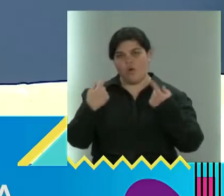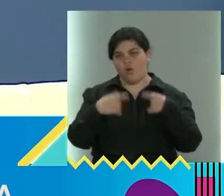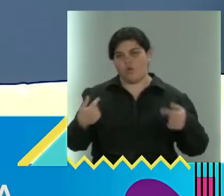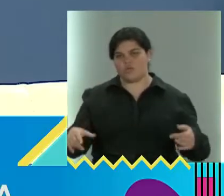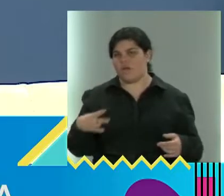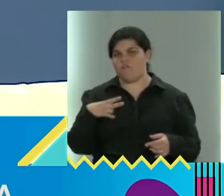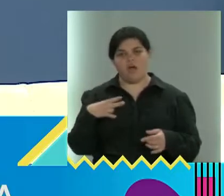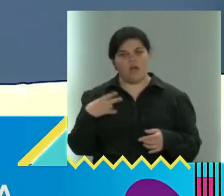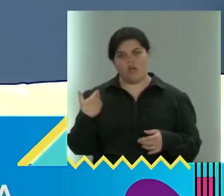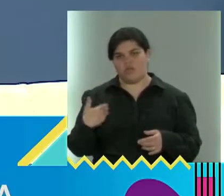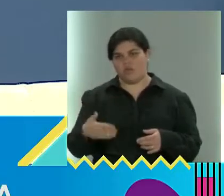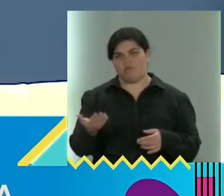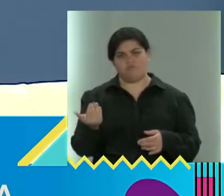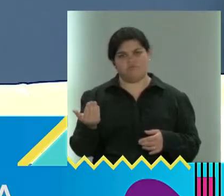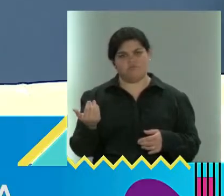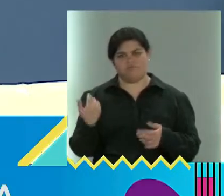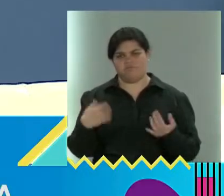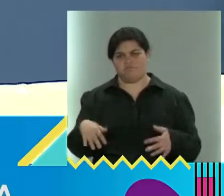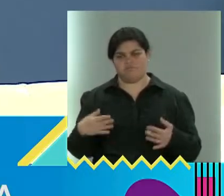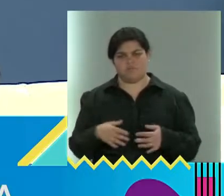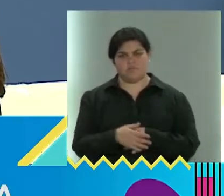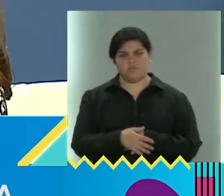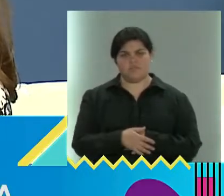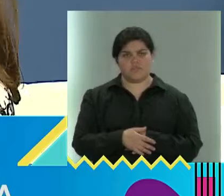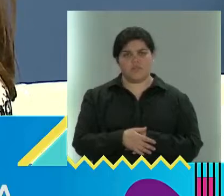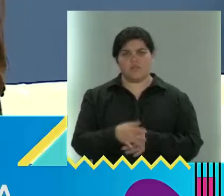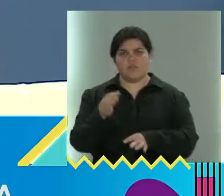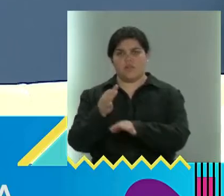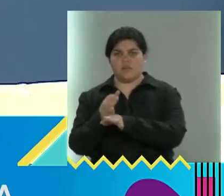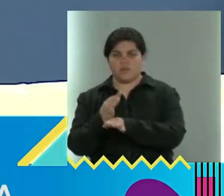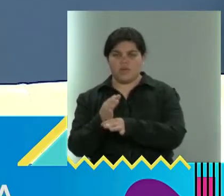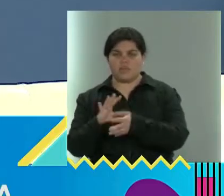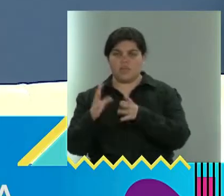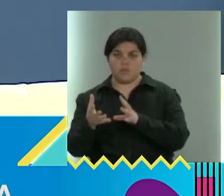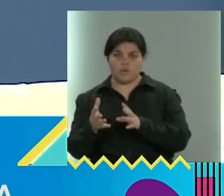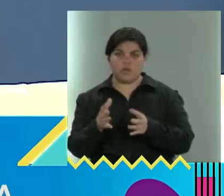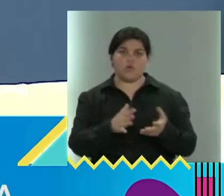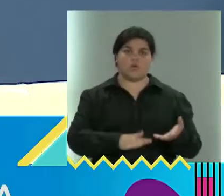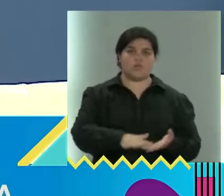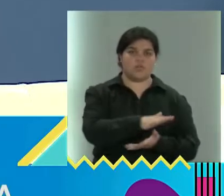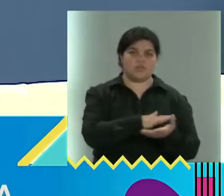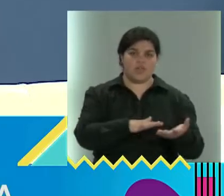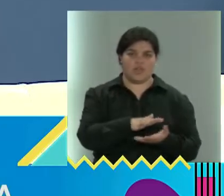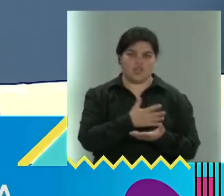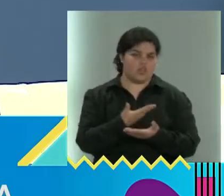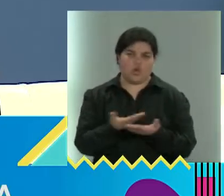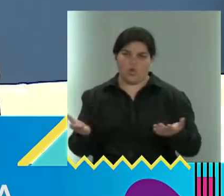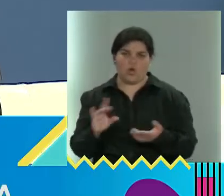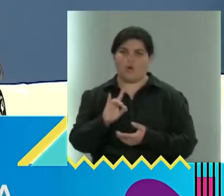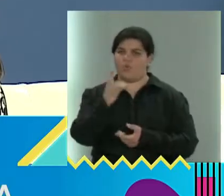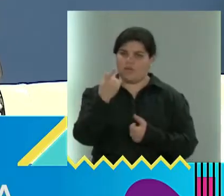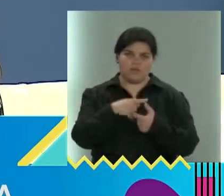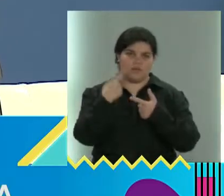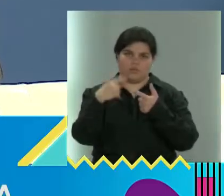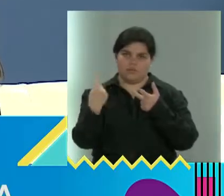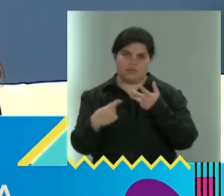sistema educativo con la sociedad argentina, y me refiero a todo el sistema educativo, la universidad y todo